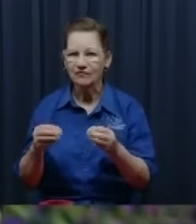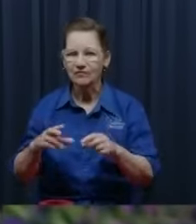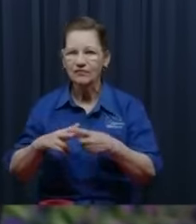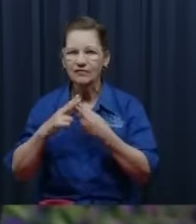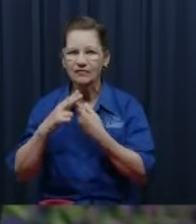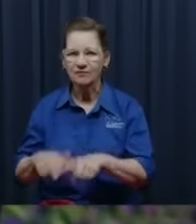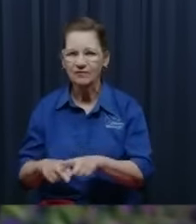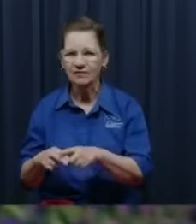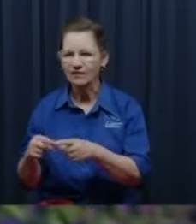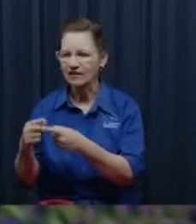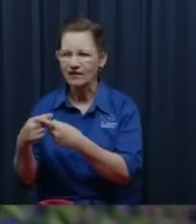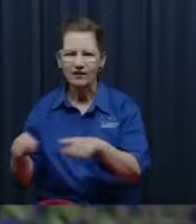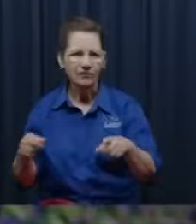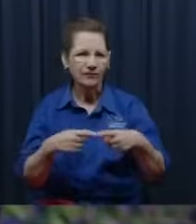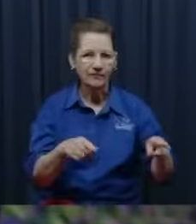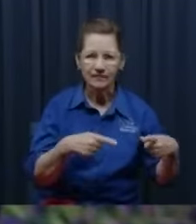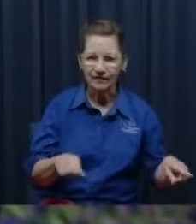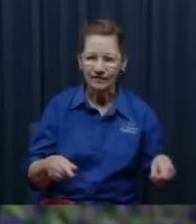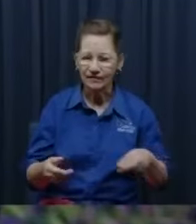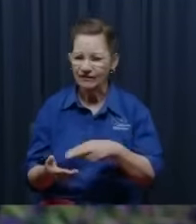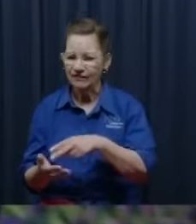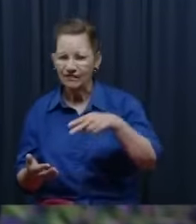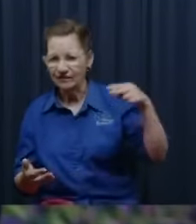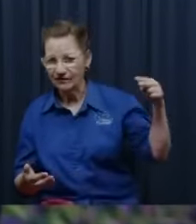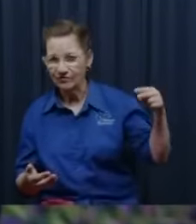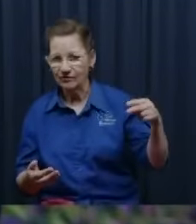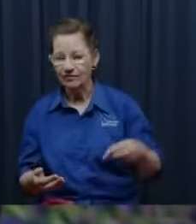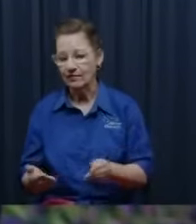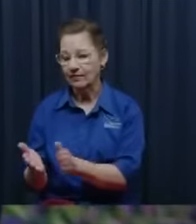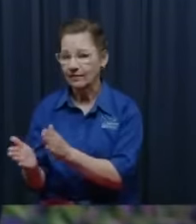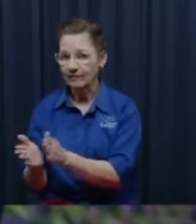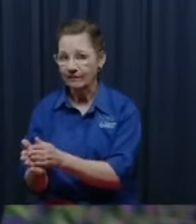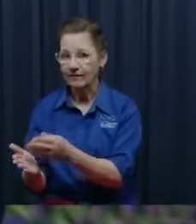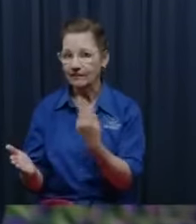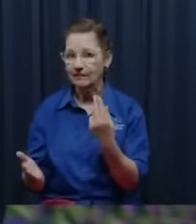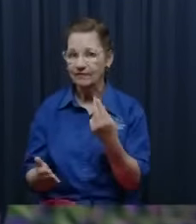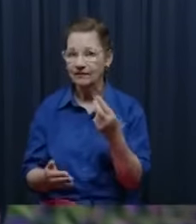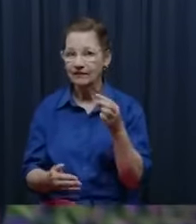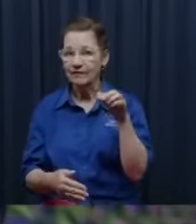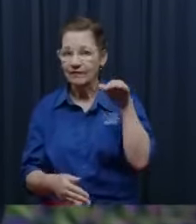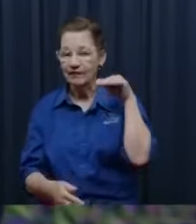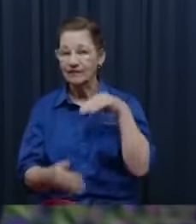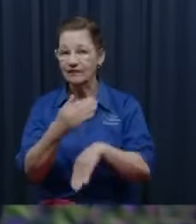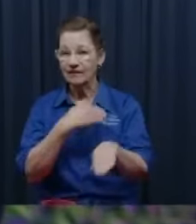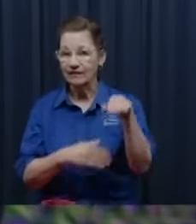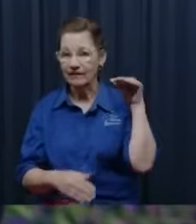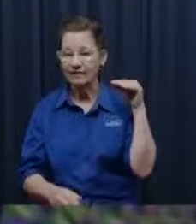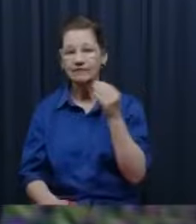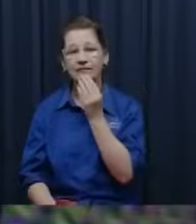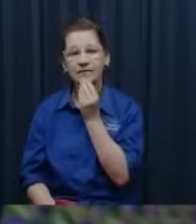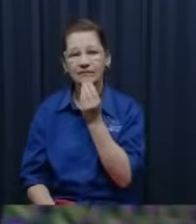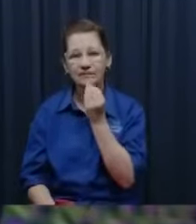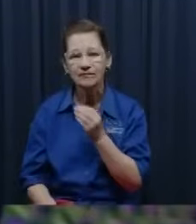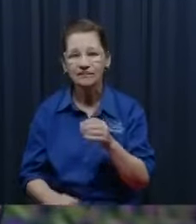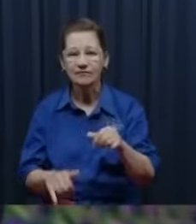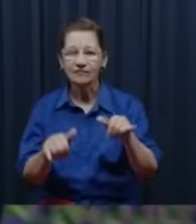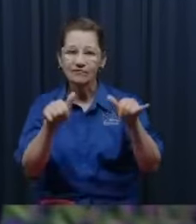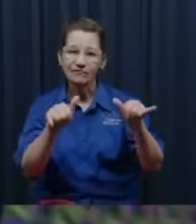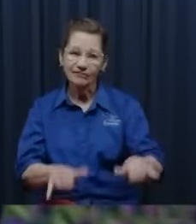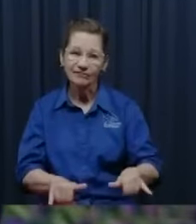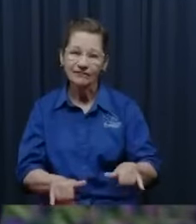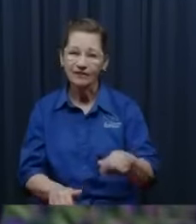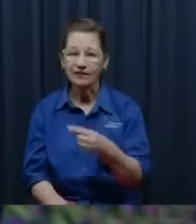y embajadas Y eso está profetizado en Zacarías capítulo 12 que Israel se va a quedar solo se va a quedar